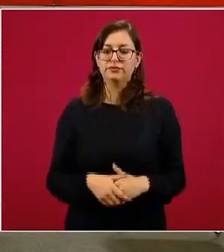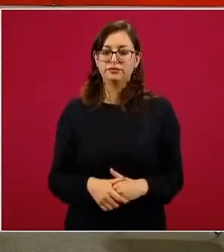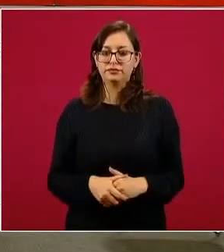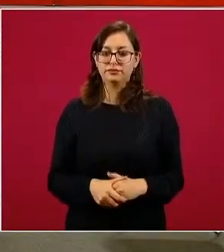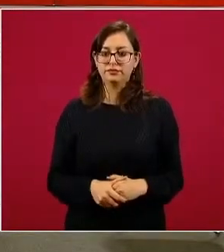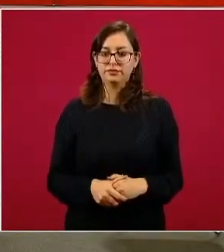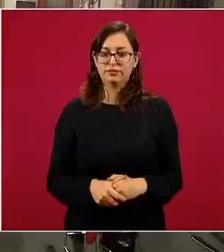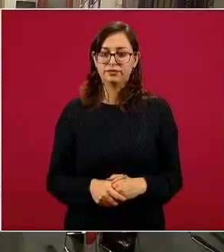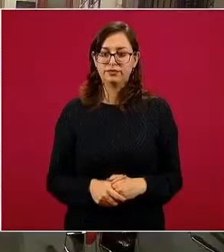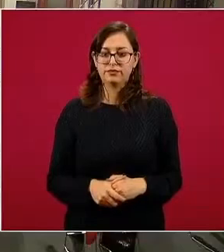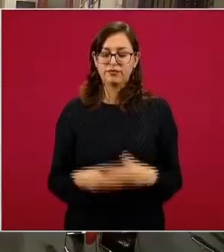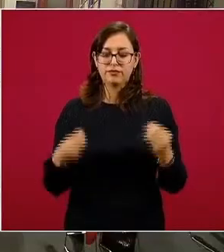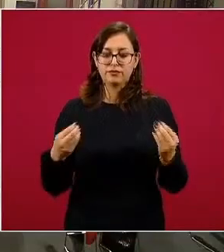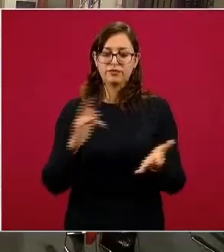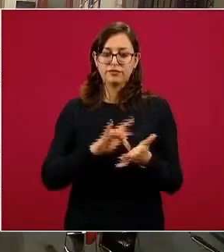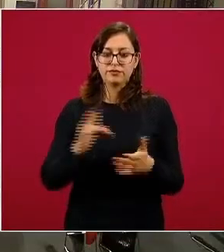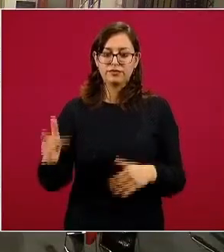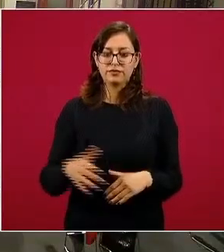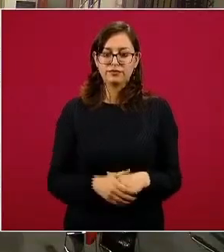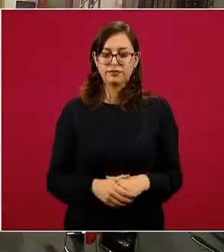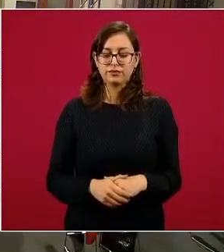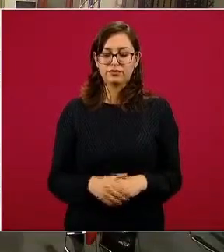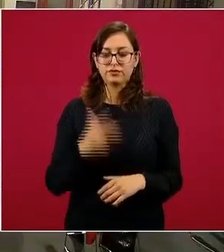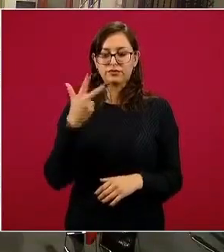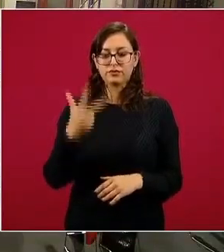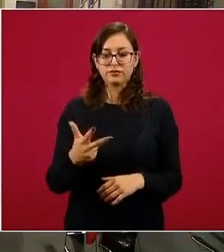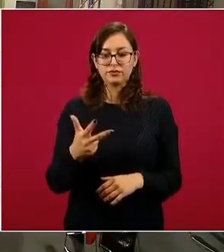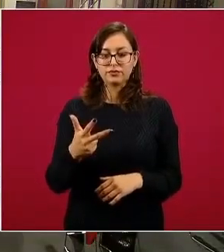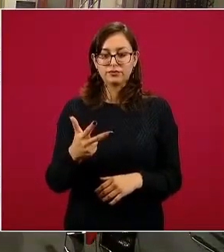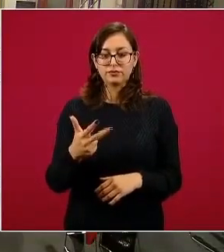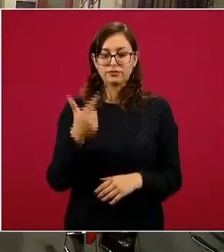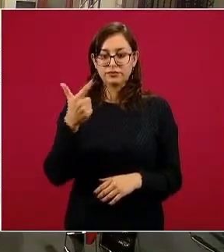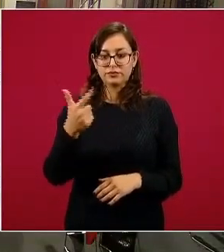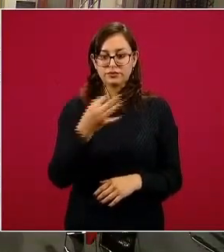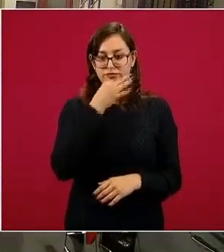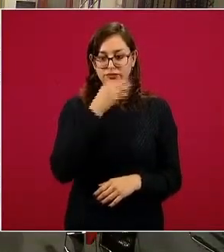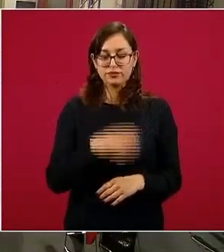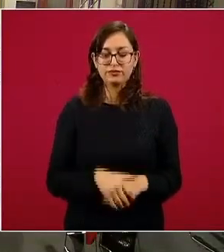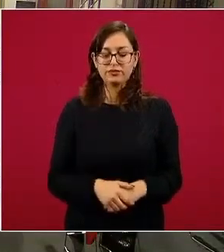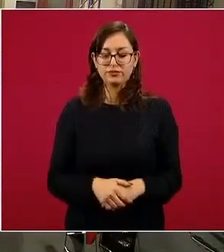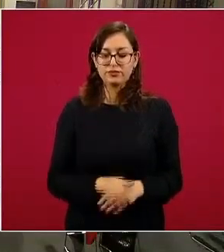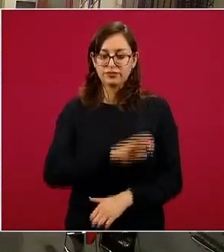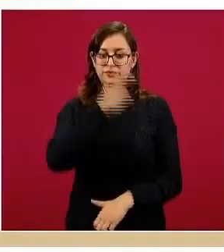disponibles. Muchas gracias, son las 20 horas con seguramente 7 minutos